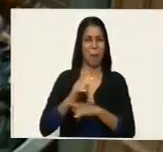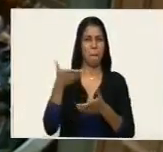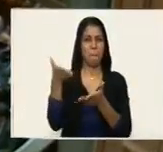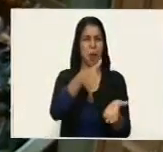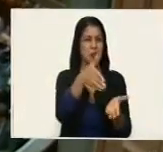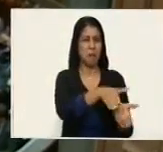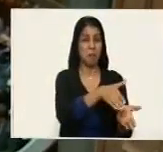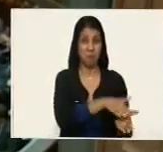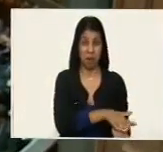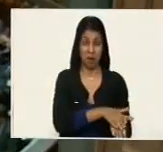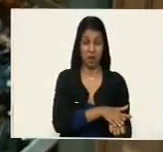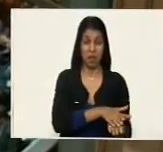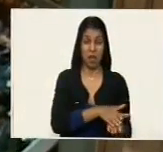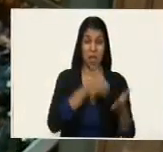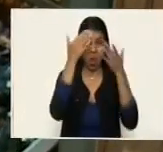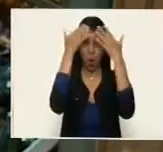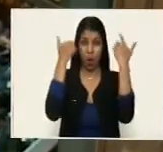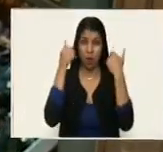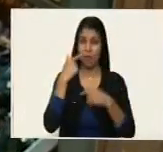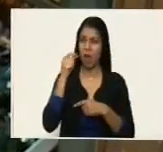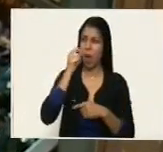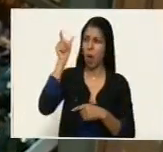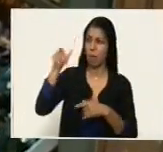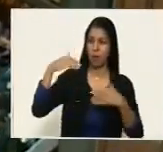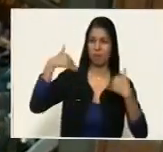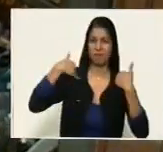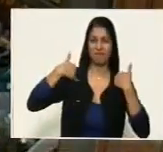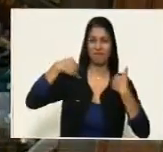Se olvidan del dictador Temer.